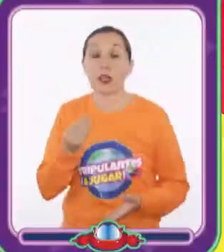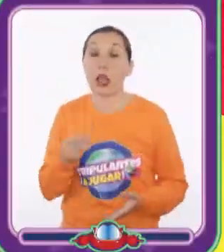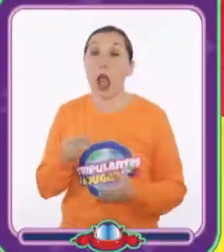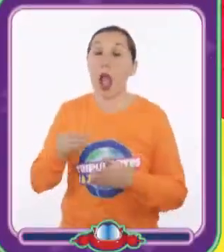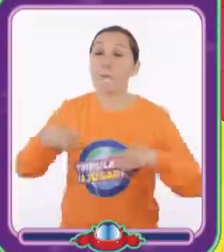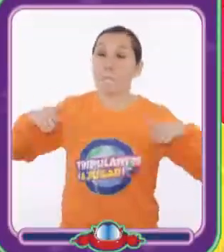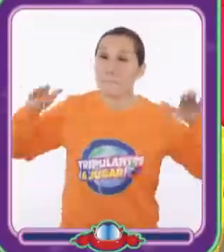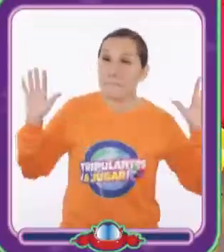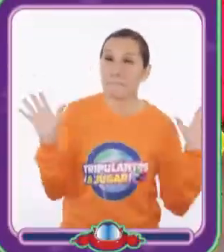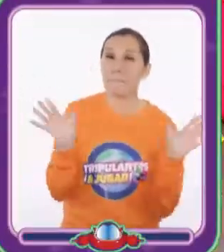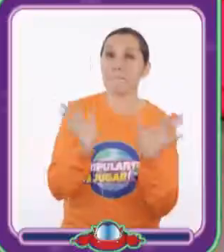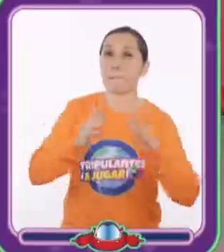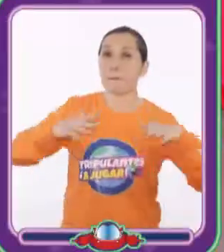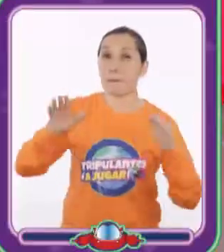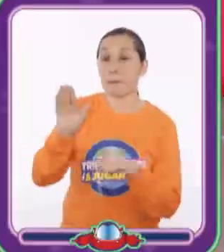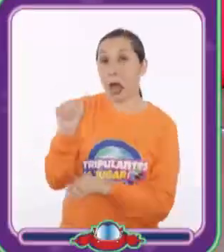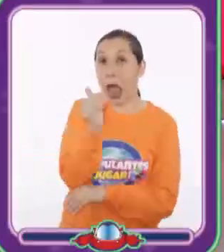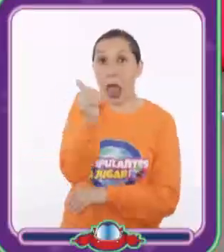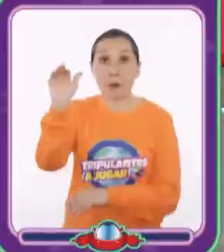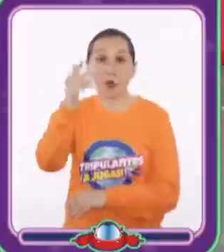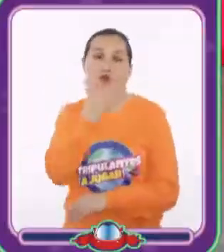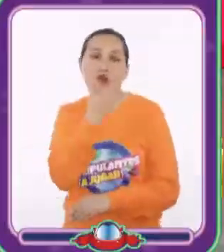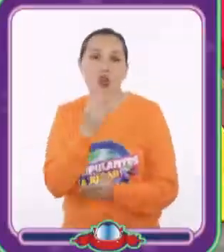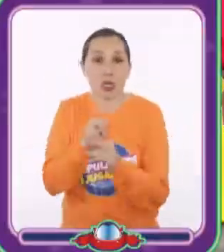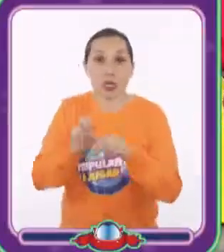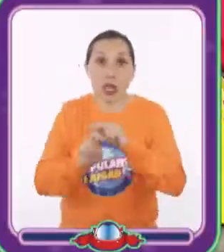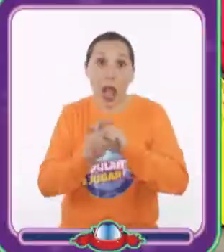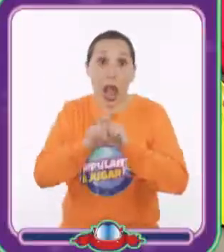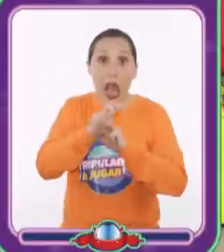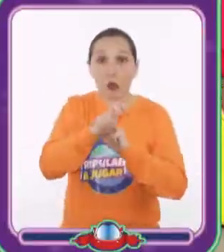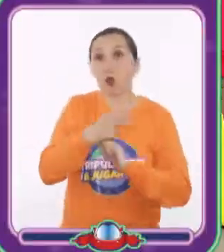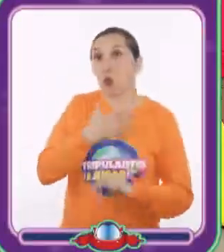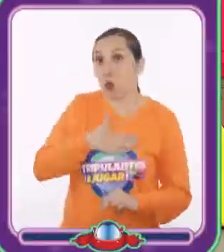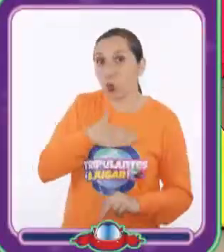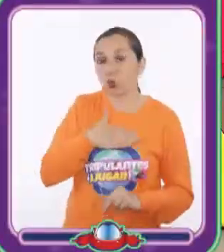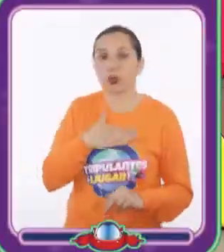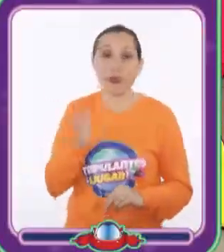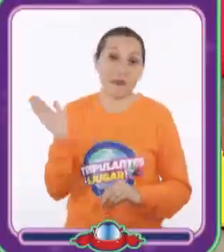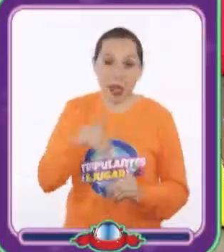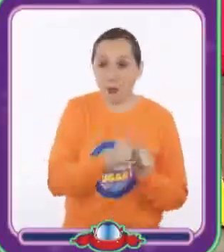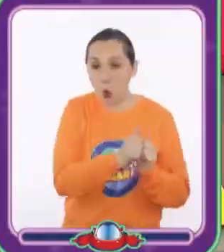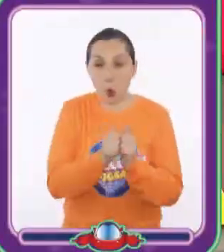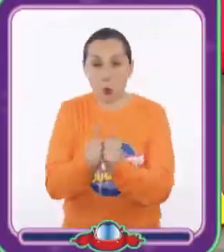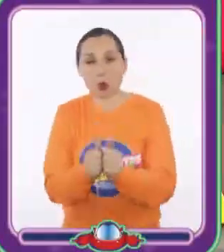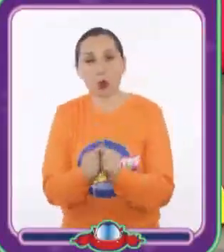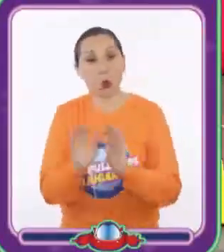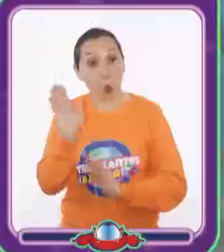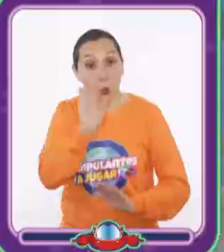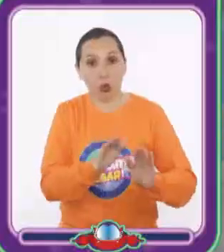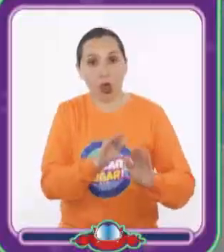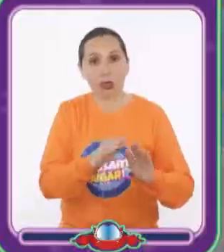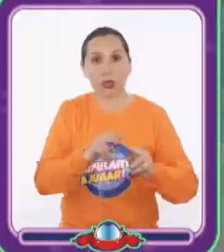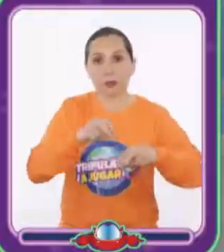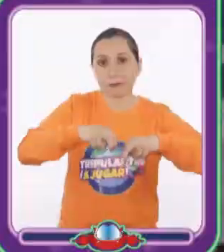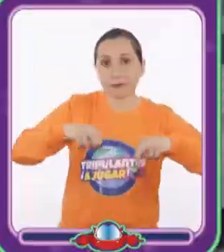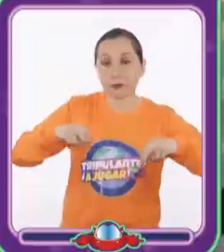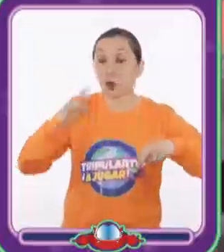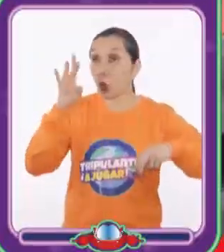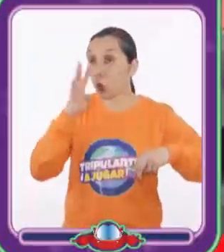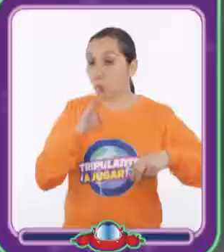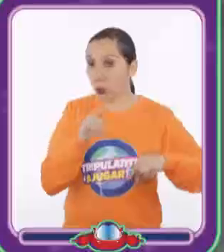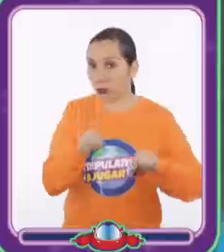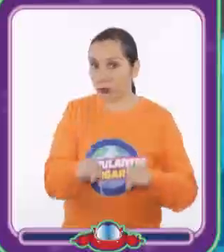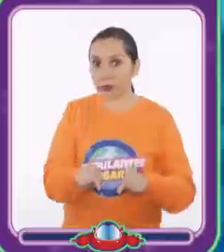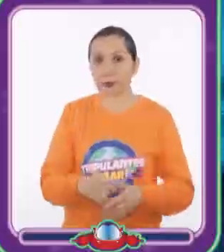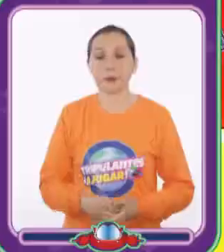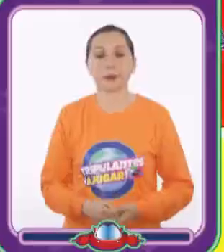bonitos? La mariposa. A mí la mariposa. ¿La mariposa? ¿En serio? Entonces, Bruno, venga, mira, venga, acompáñame. Juliana, con cuidado, Aireles, tomemos posición